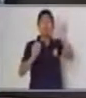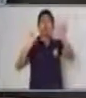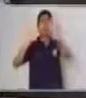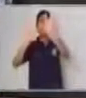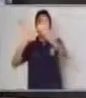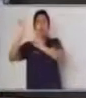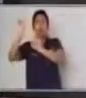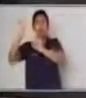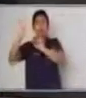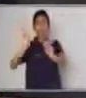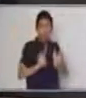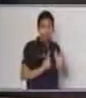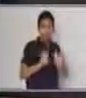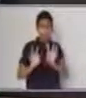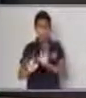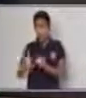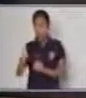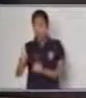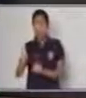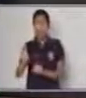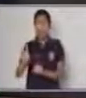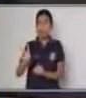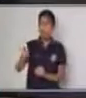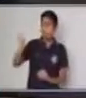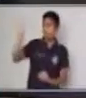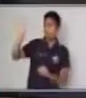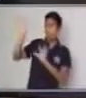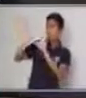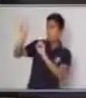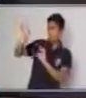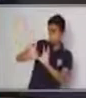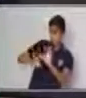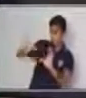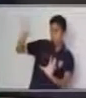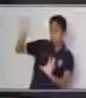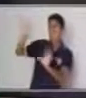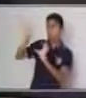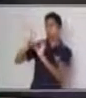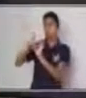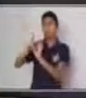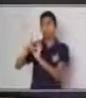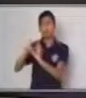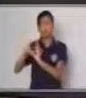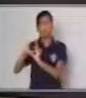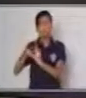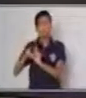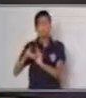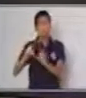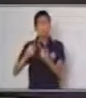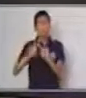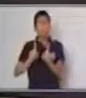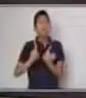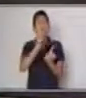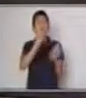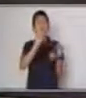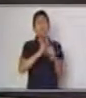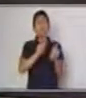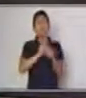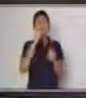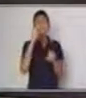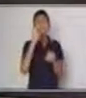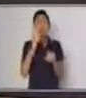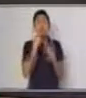múltiplos comunes en la tabla del 2 y del 3. Pero vemos también que el